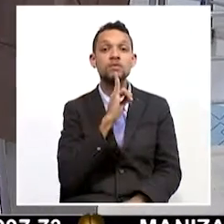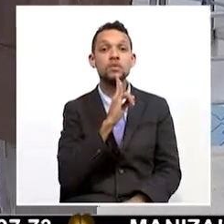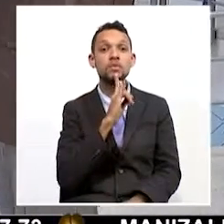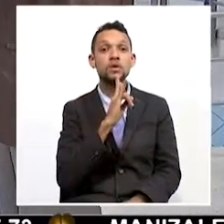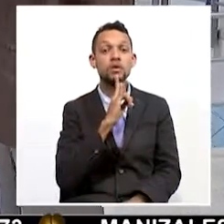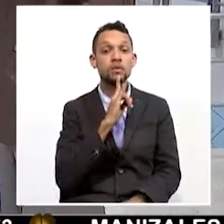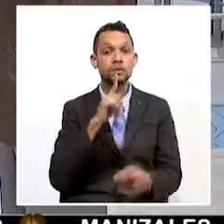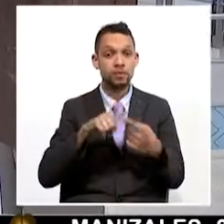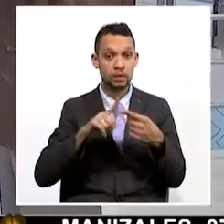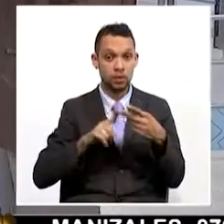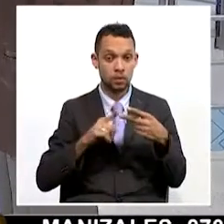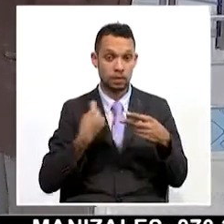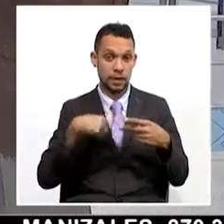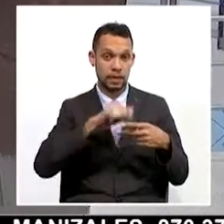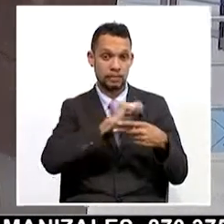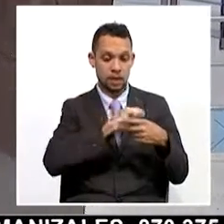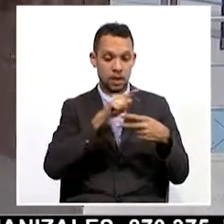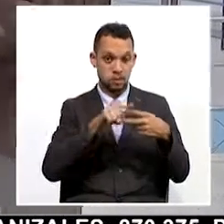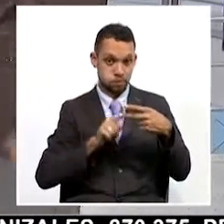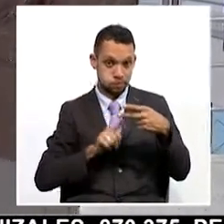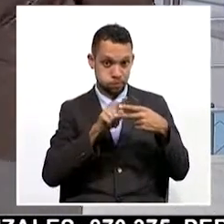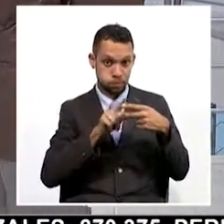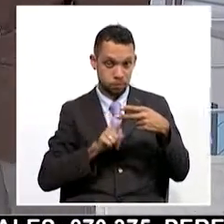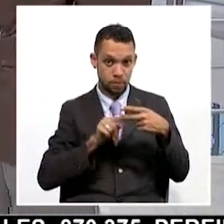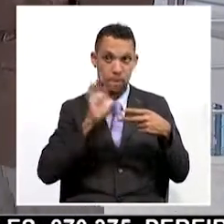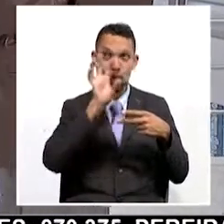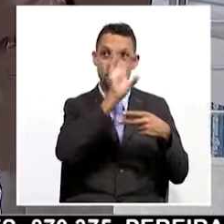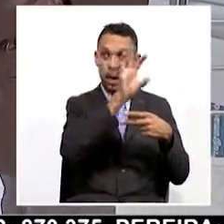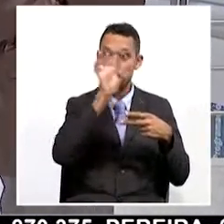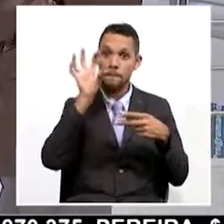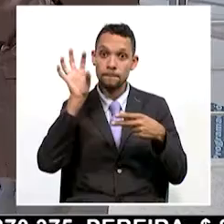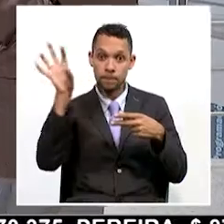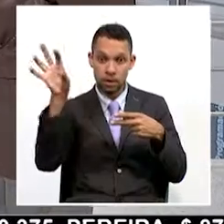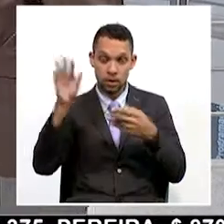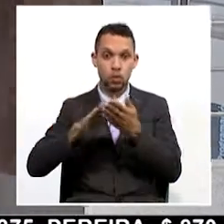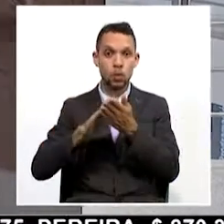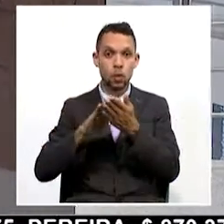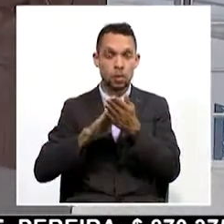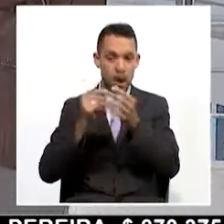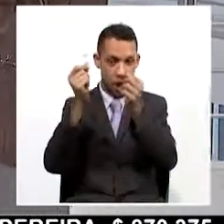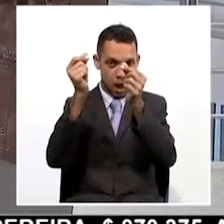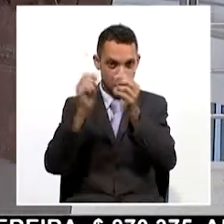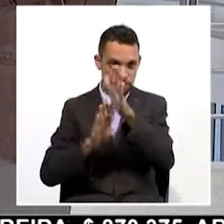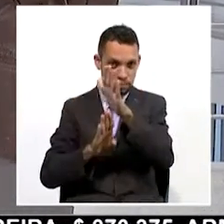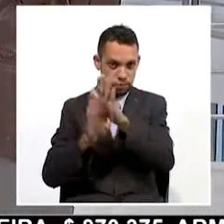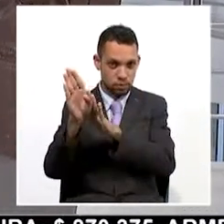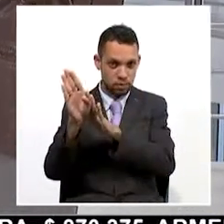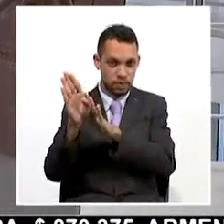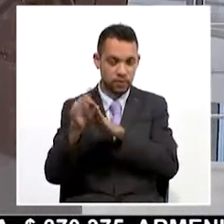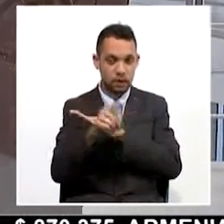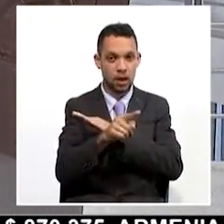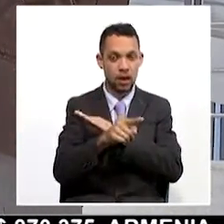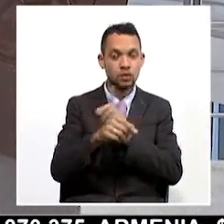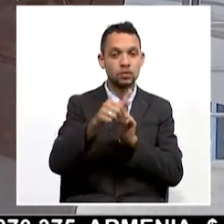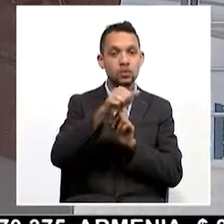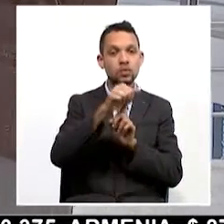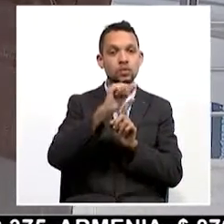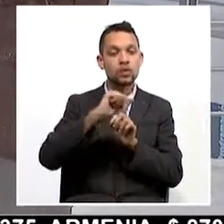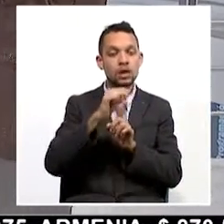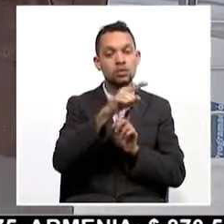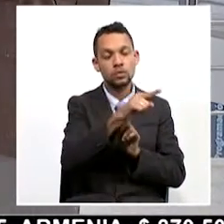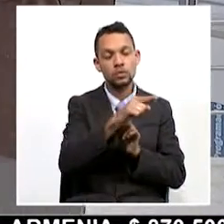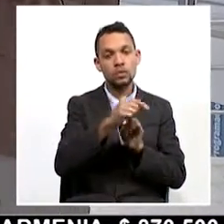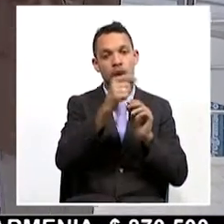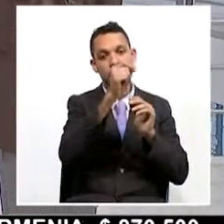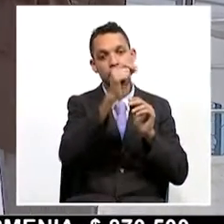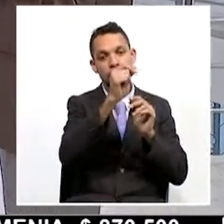y sigue España. Estos dos países vienen en clara recuperación económica. De ahí que el grueso de la divisa que